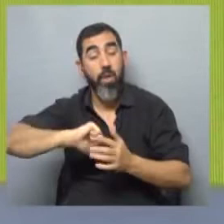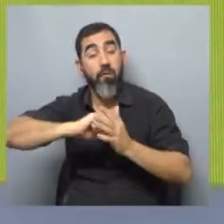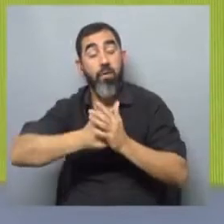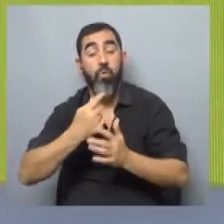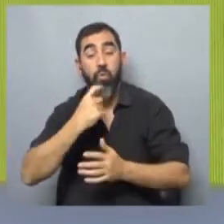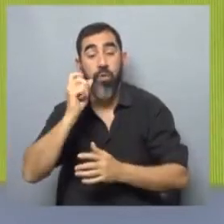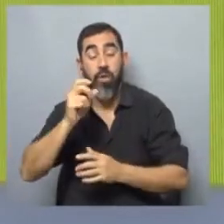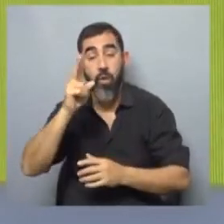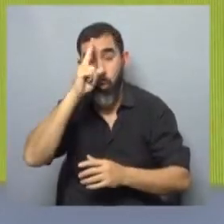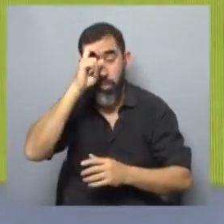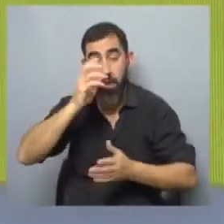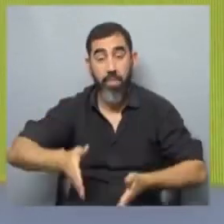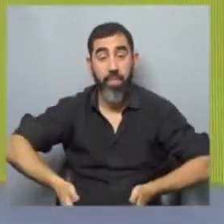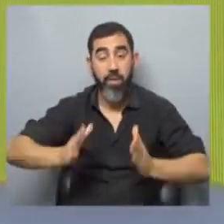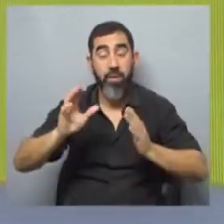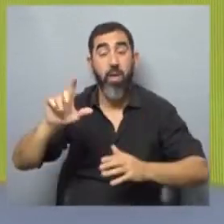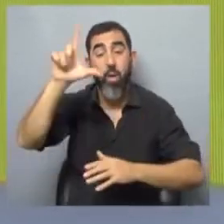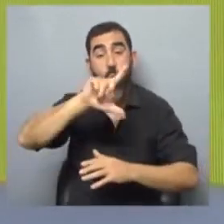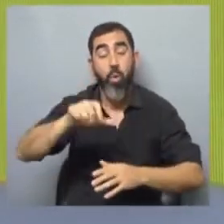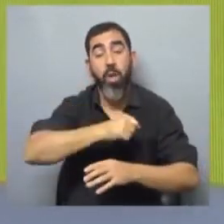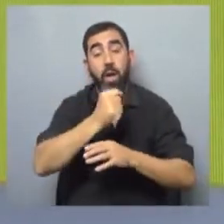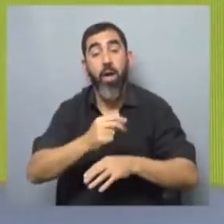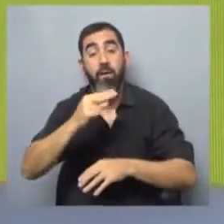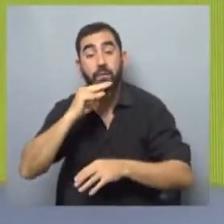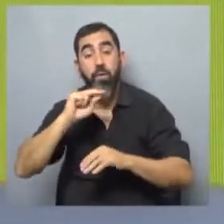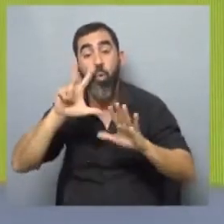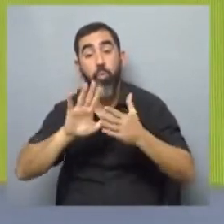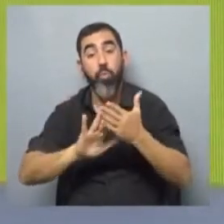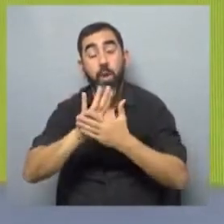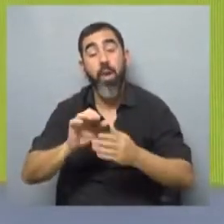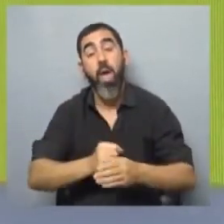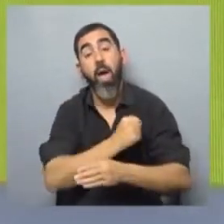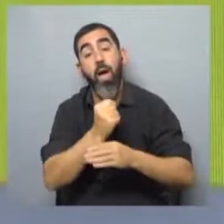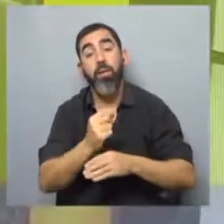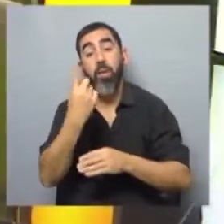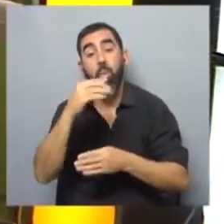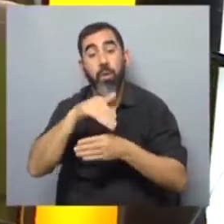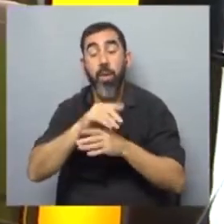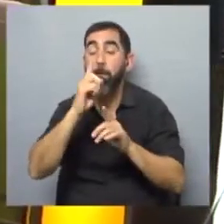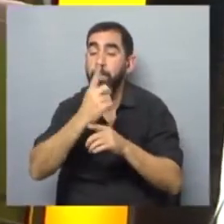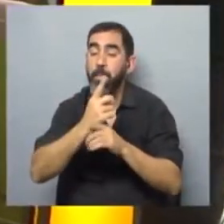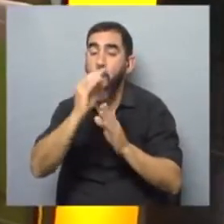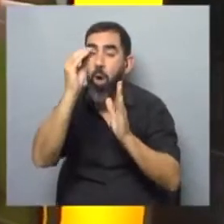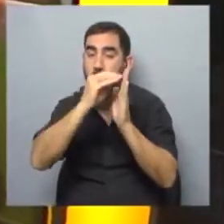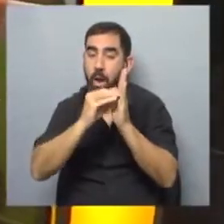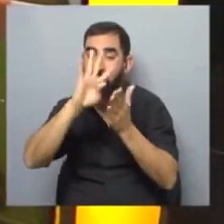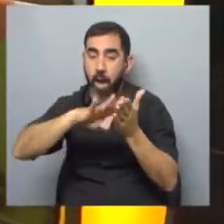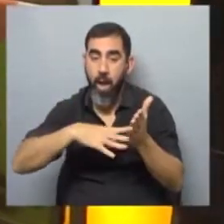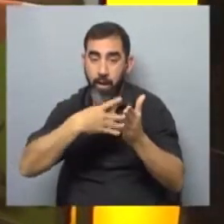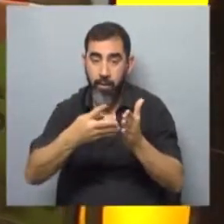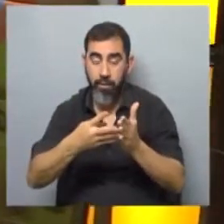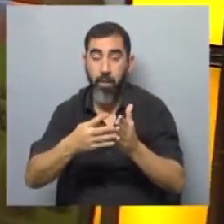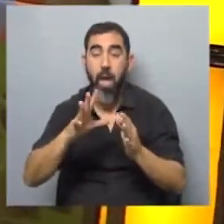Sangre del Hospital de Clínicas está abierto de lunes a viernes de 8 a 13, hay que agendarse para donar y